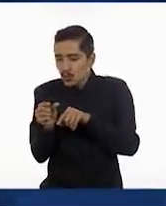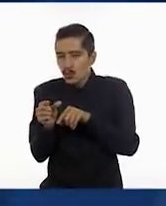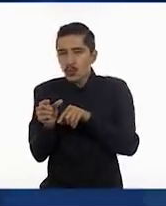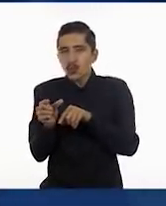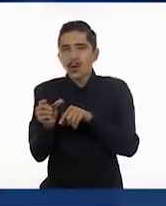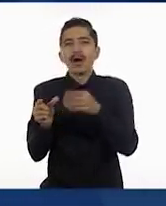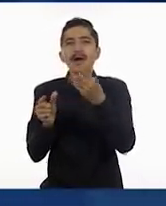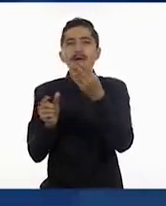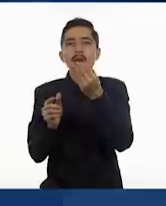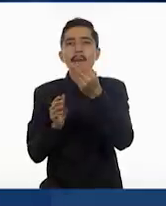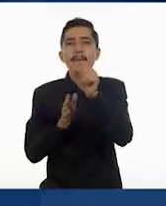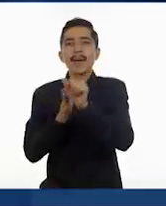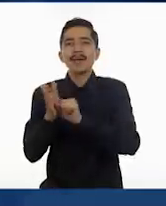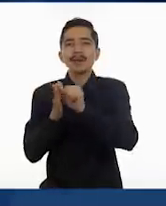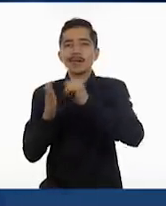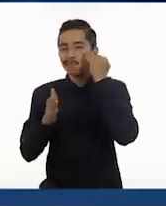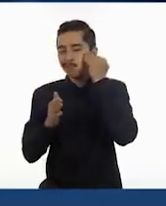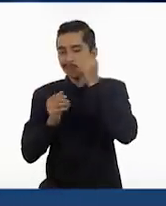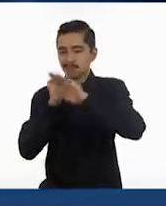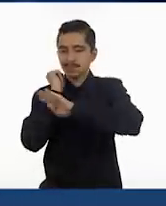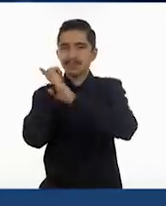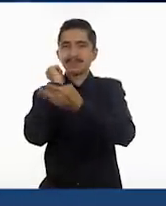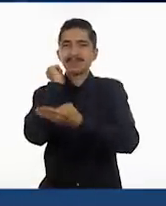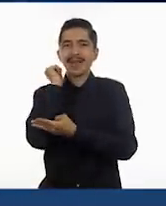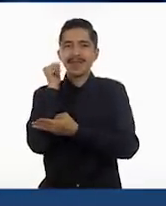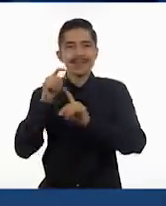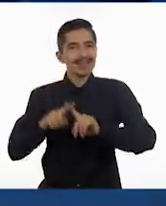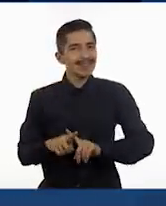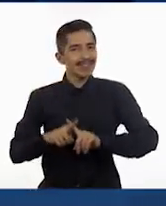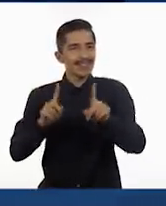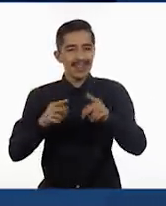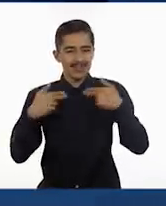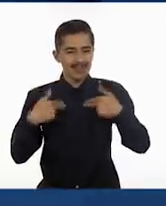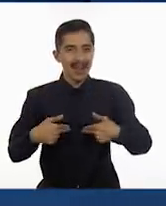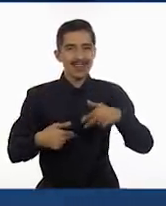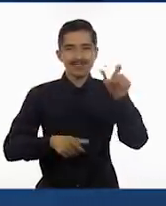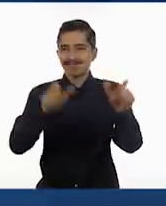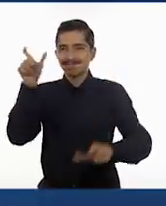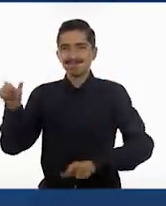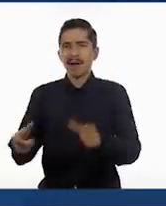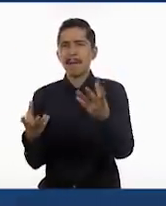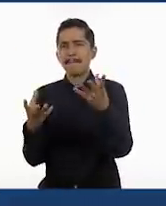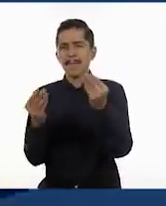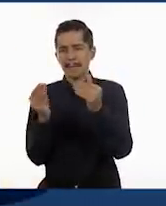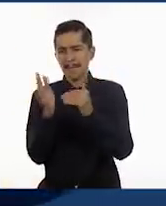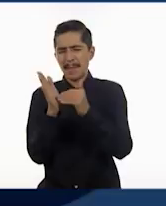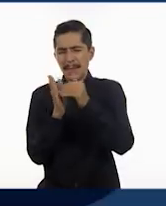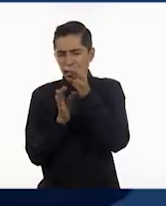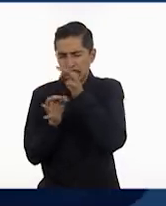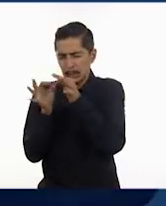formar un bebé único, distinto a todos los demás, formado por miles de millones de células.